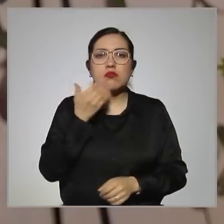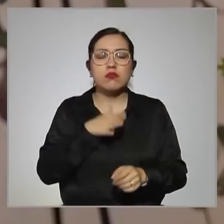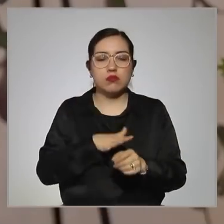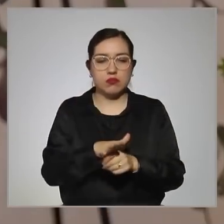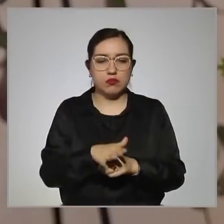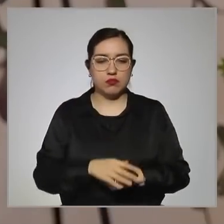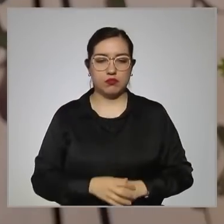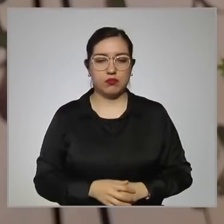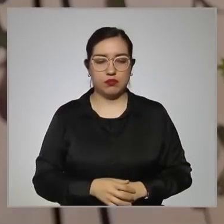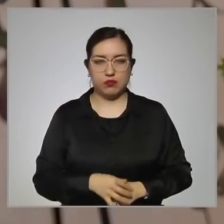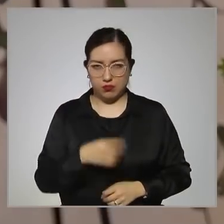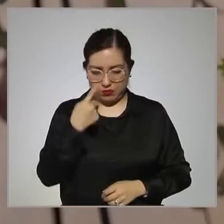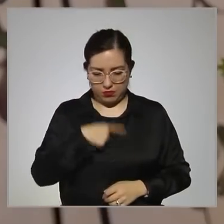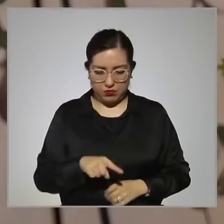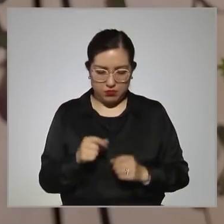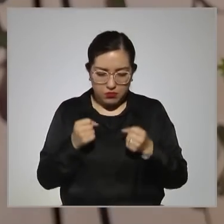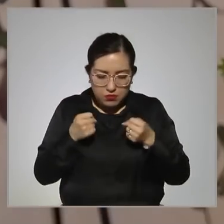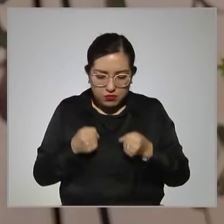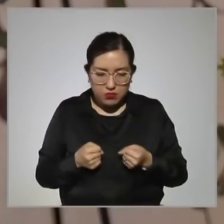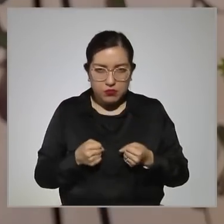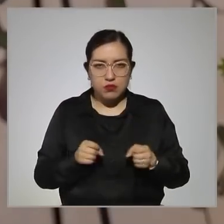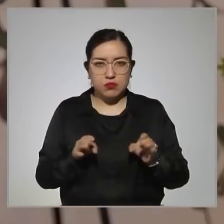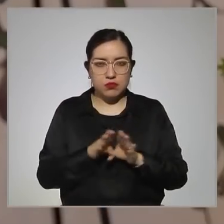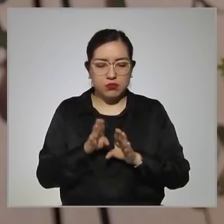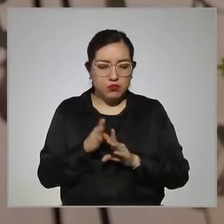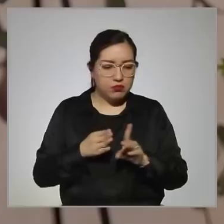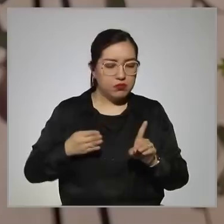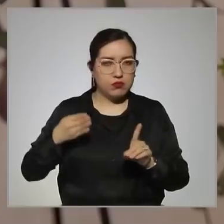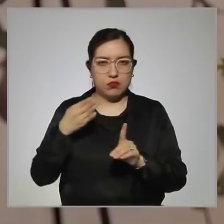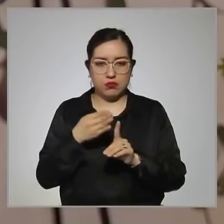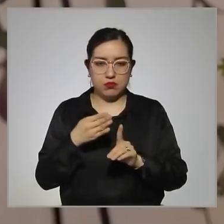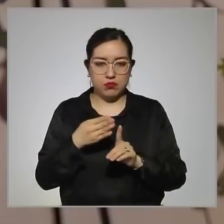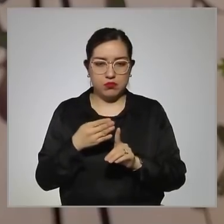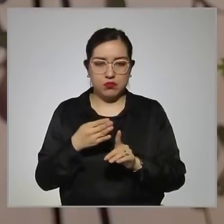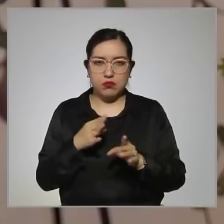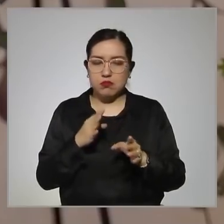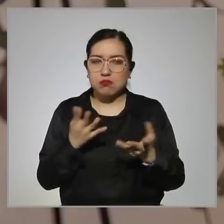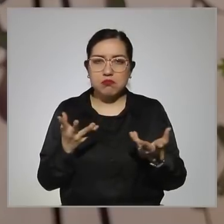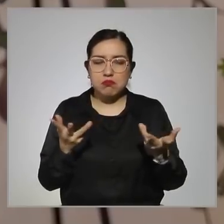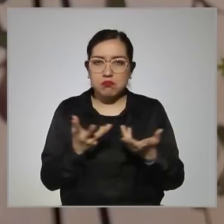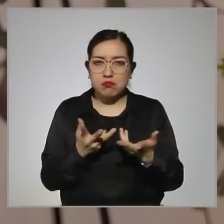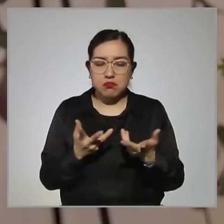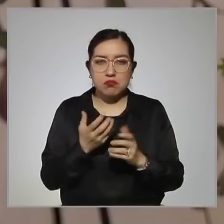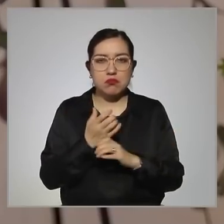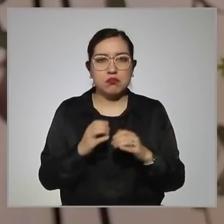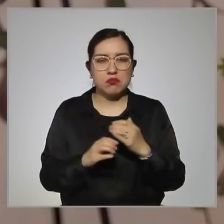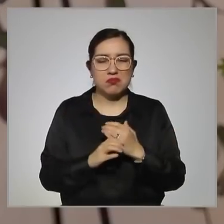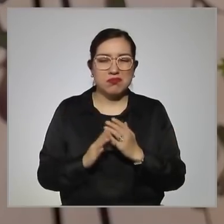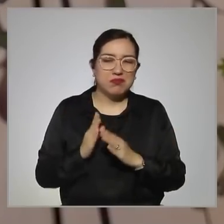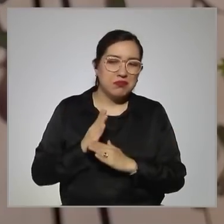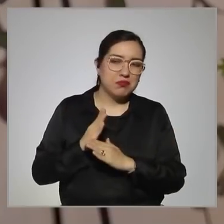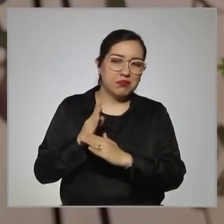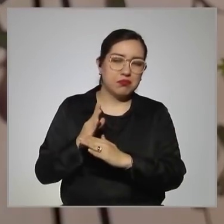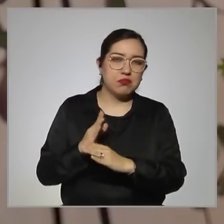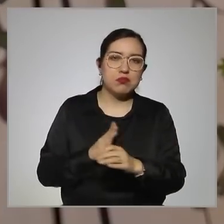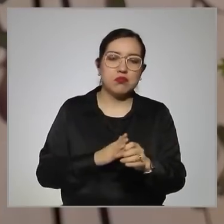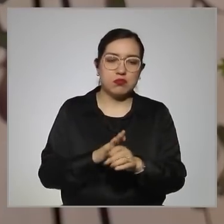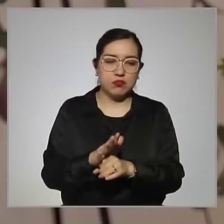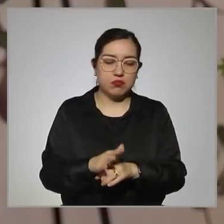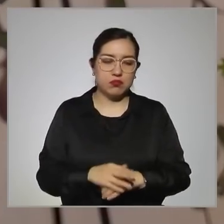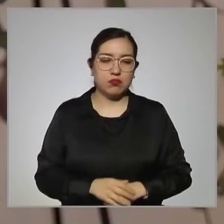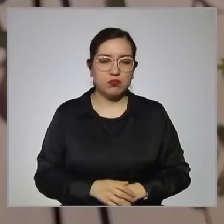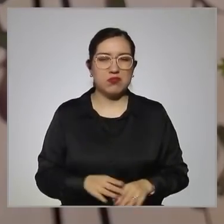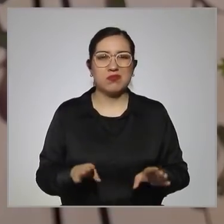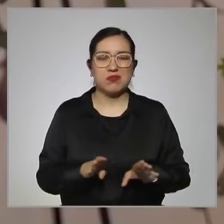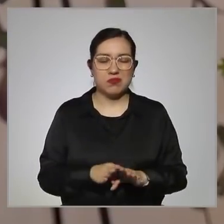Para poder estar firme en los propósitos, lo que hay que evitar hacer es